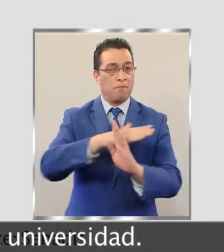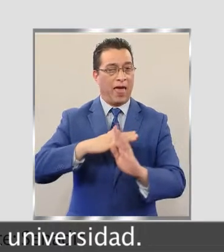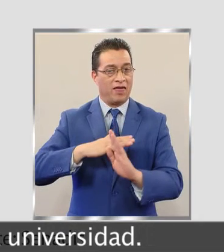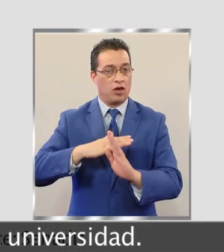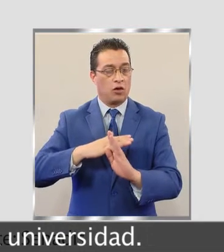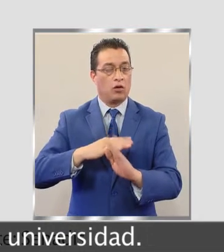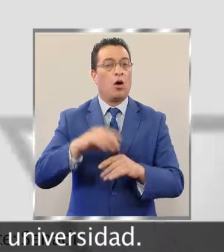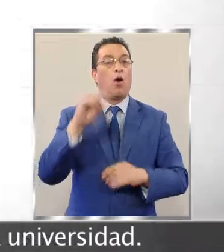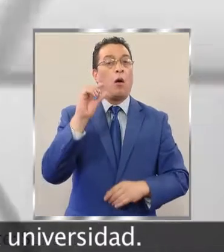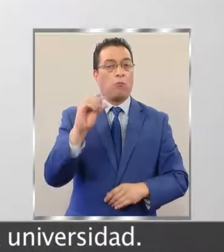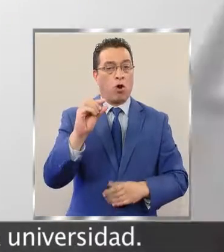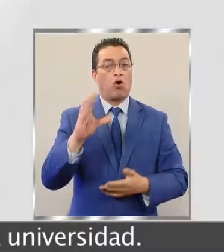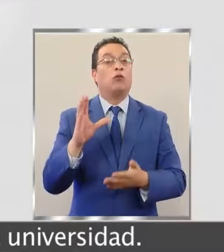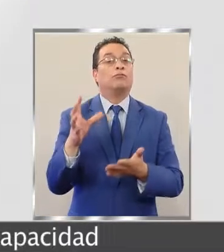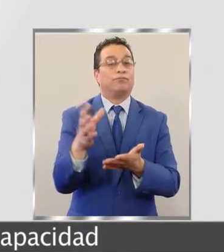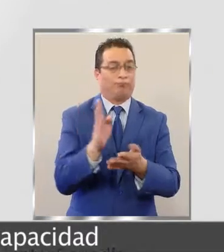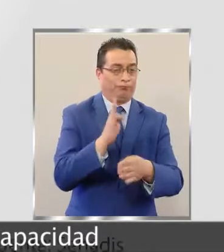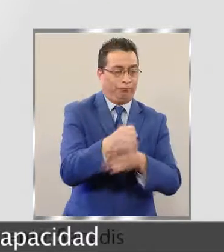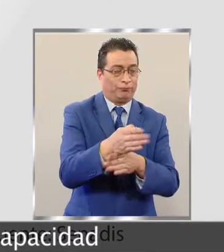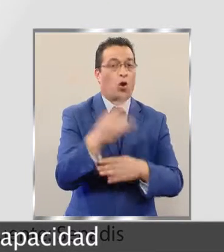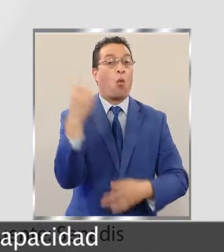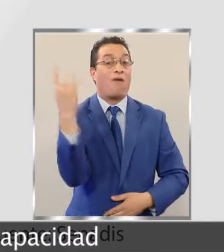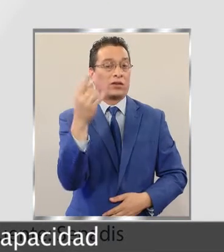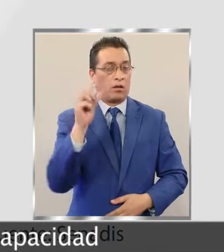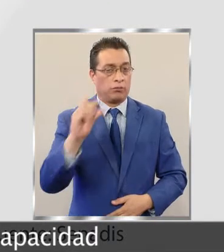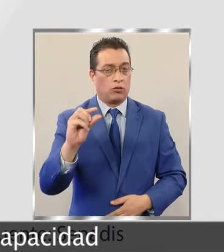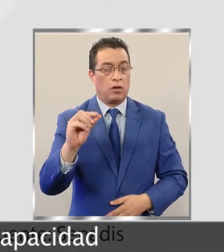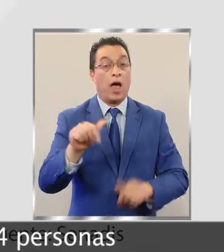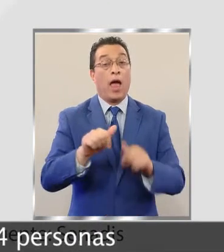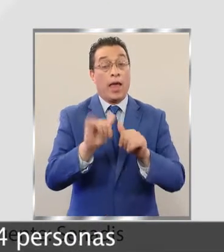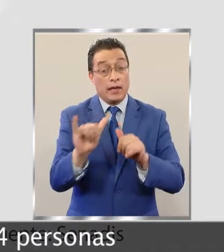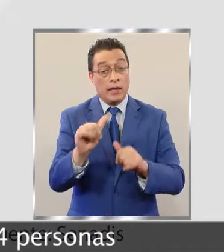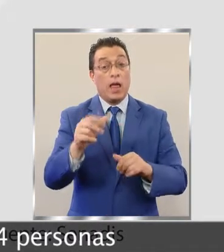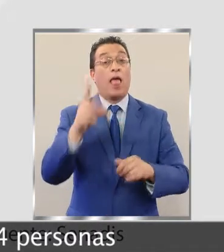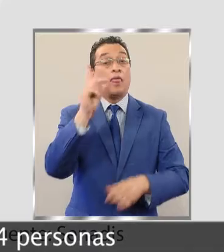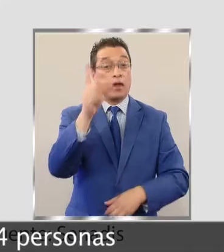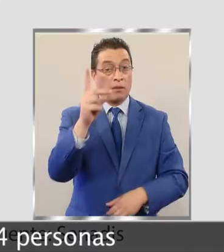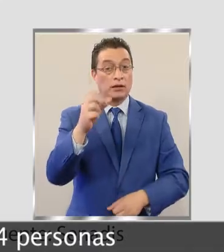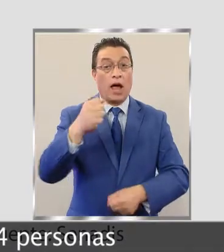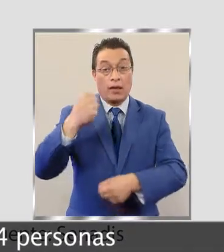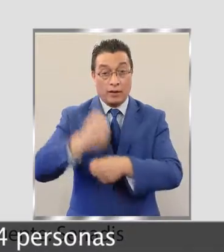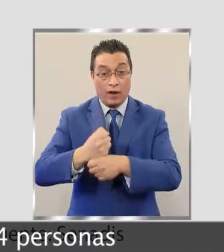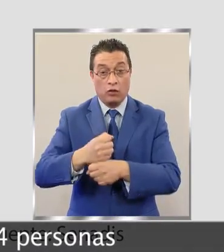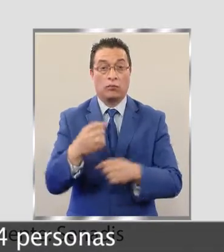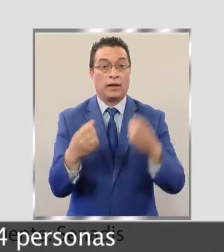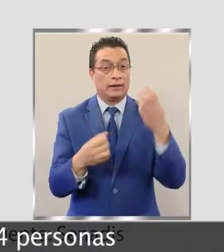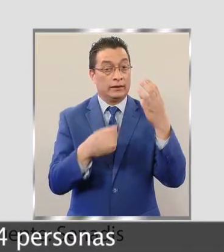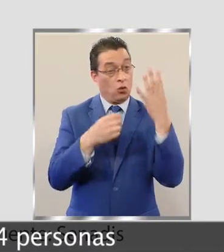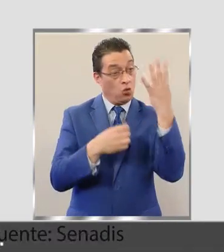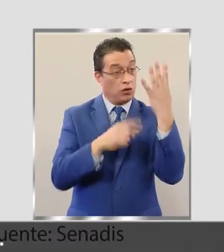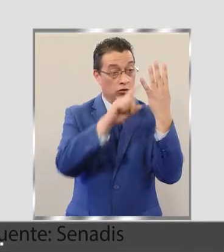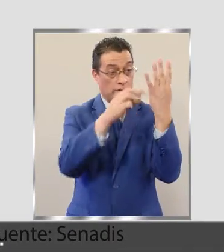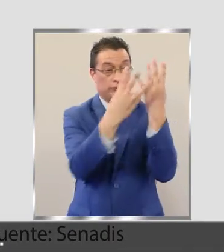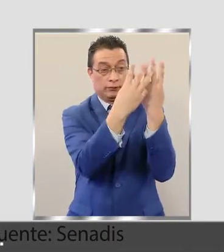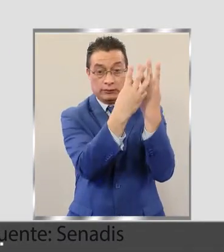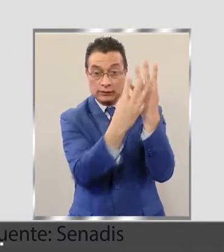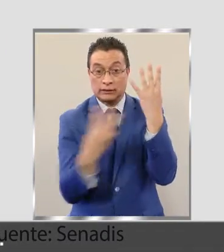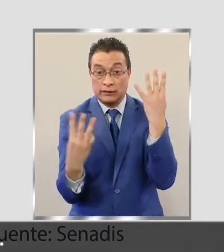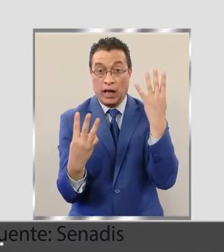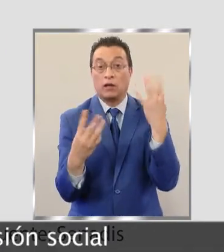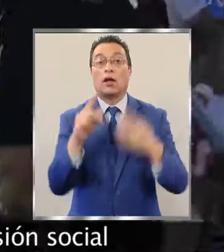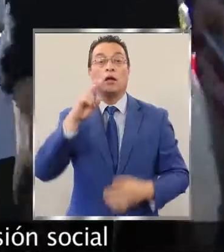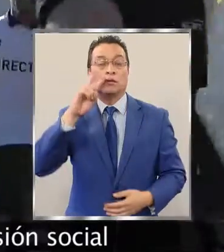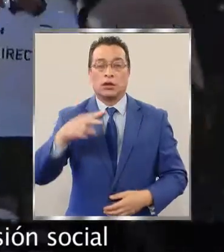muy pocos logran llegar a la universidad. Y de la población con discapacidad en edad laboral, tres de cada cuatro personas está